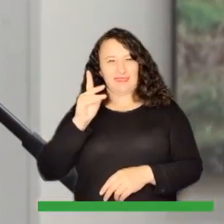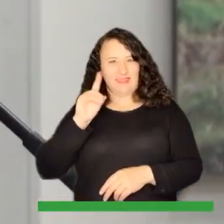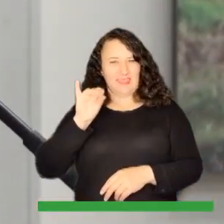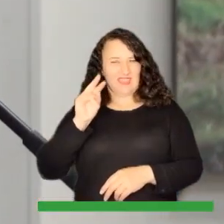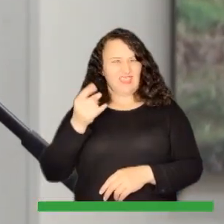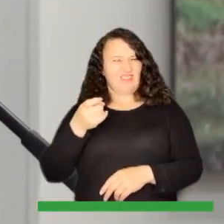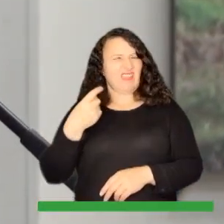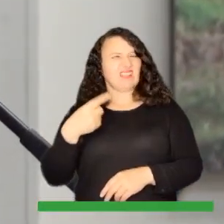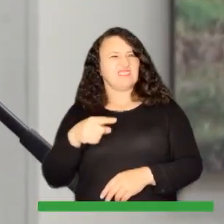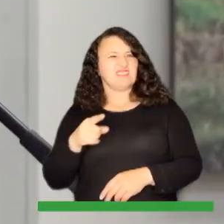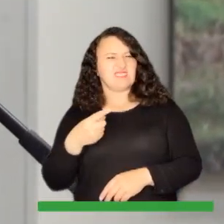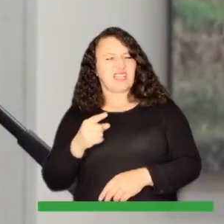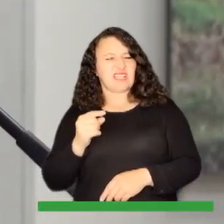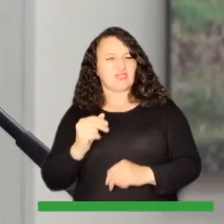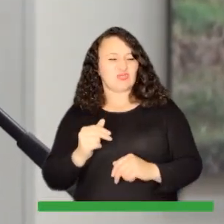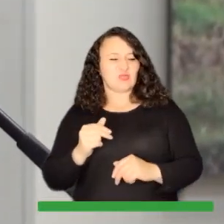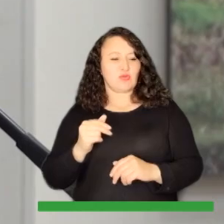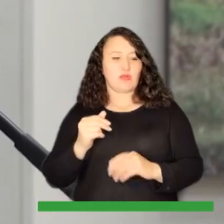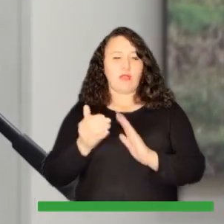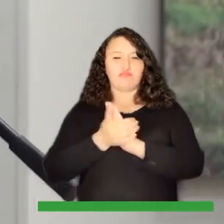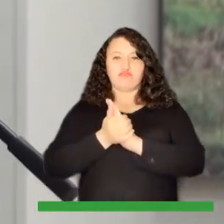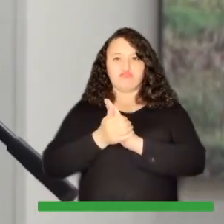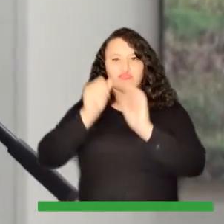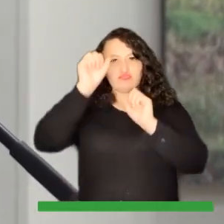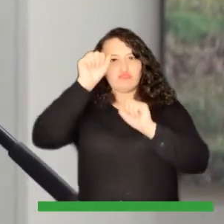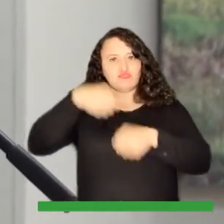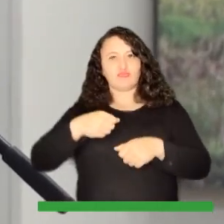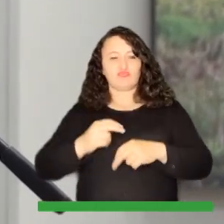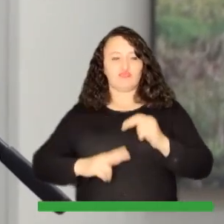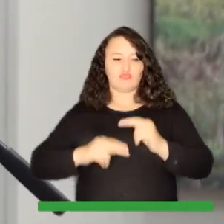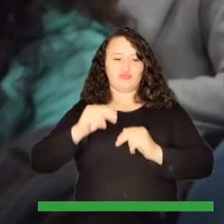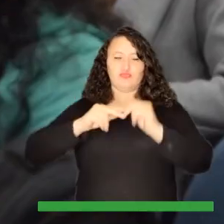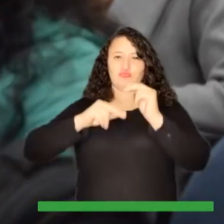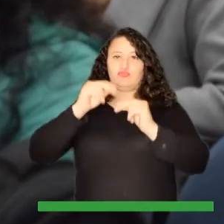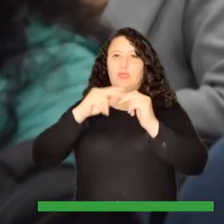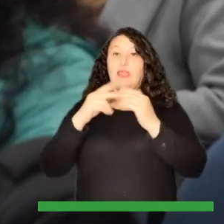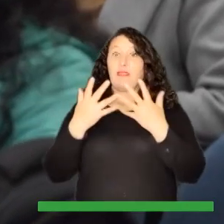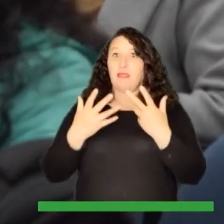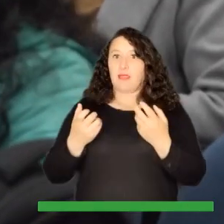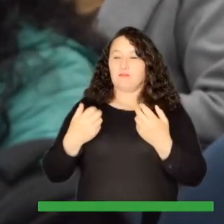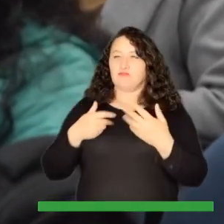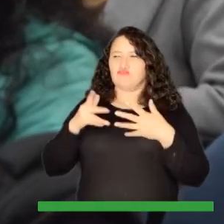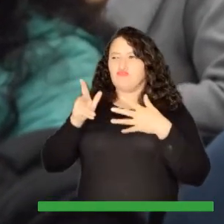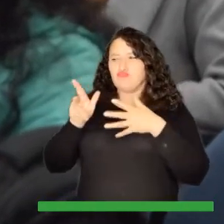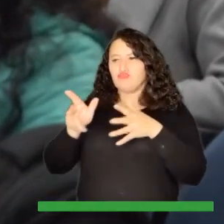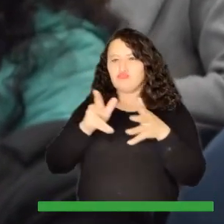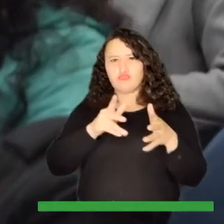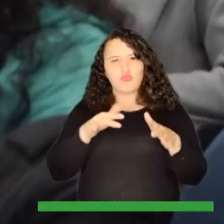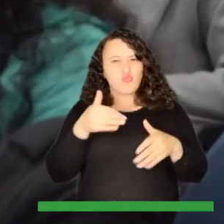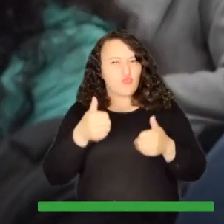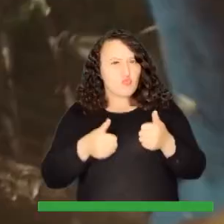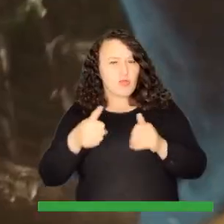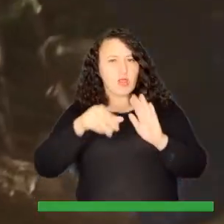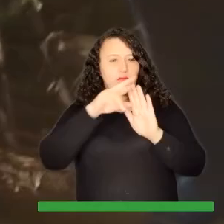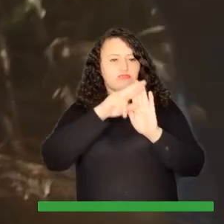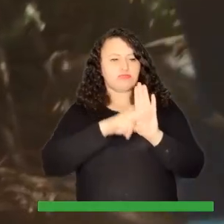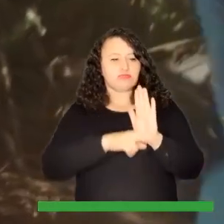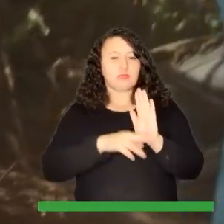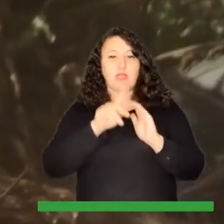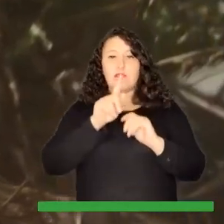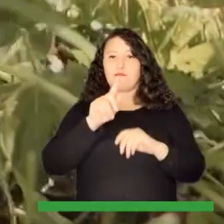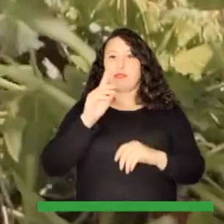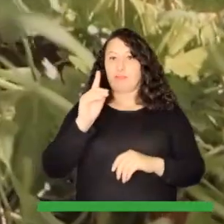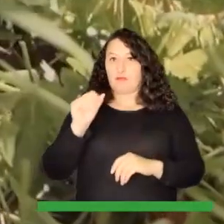nosotros queremos es enseñarle a los agricultores, a la industria de alimentos, cuáles son las regulaciones que